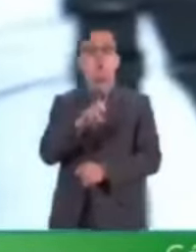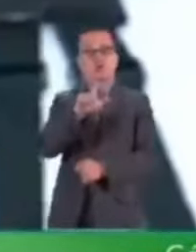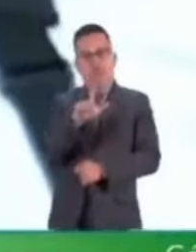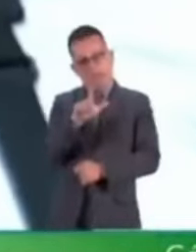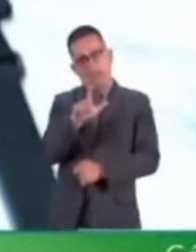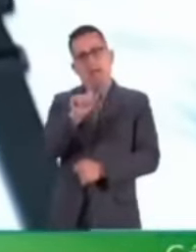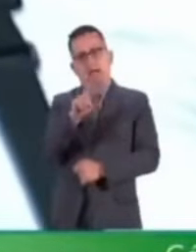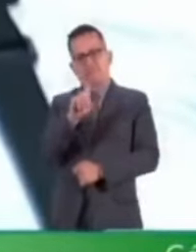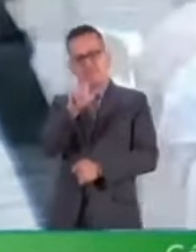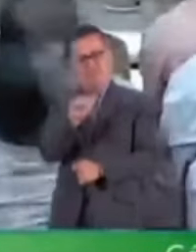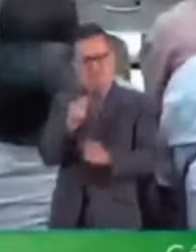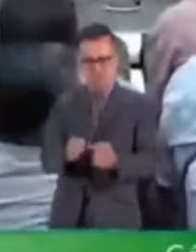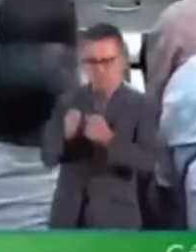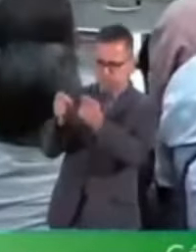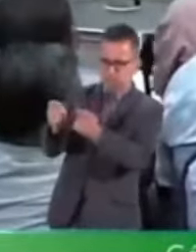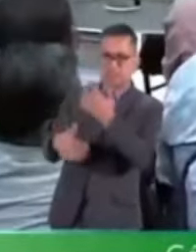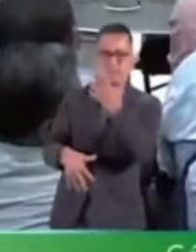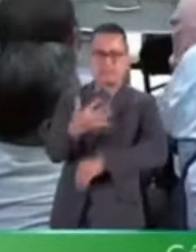por 15 minutos.